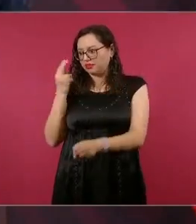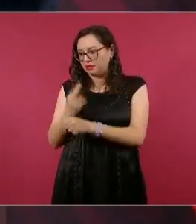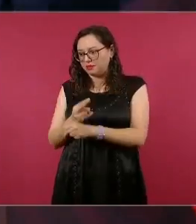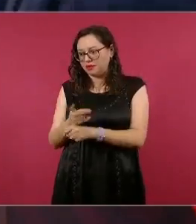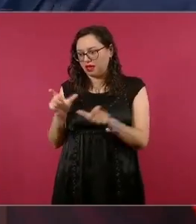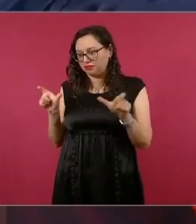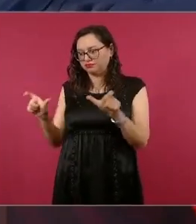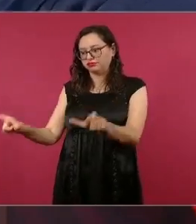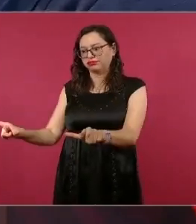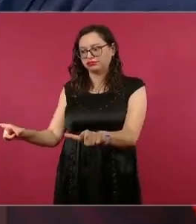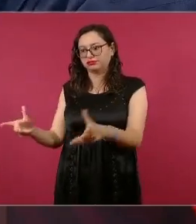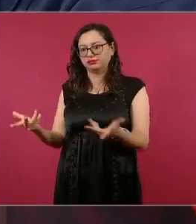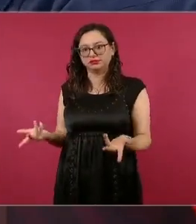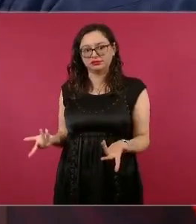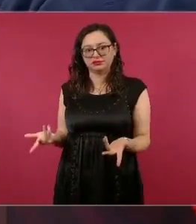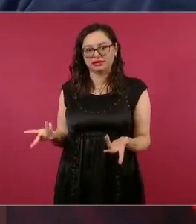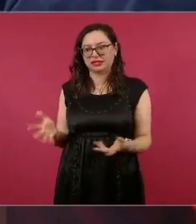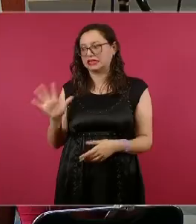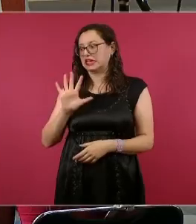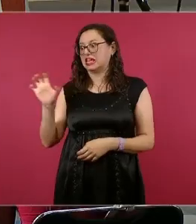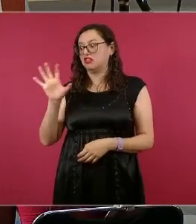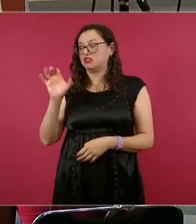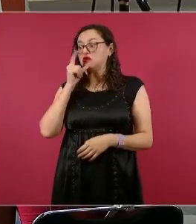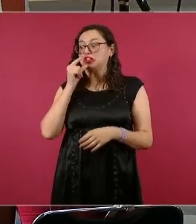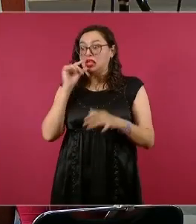como 500 ya.